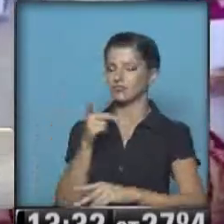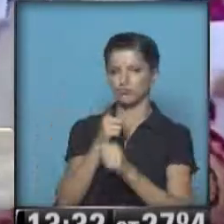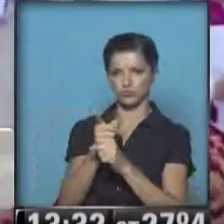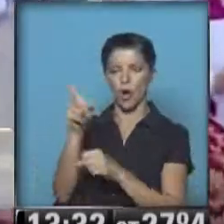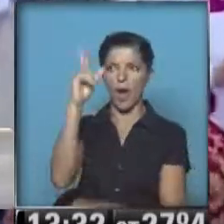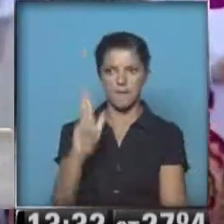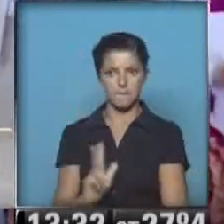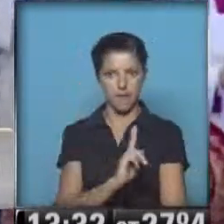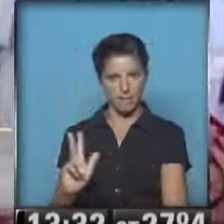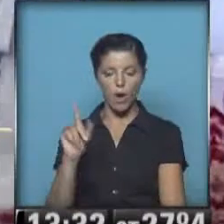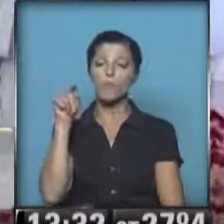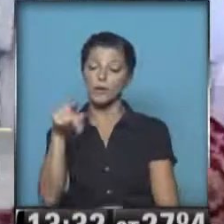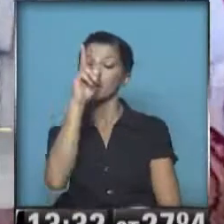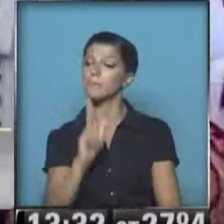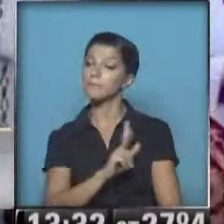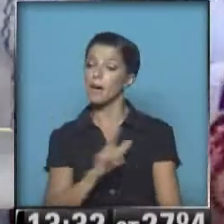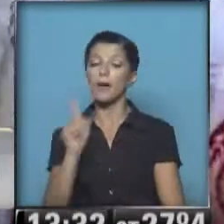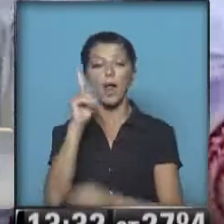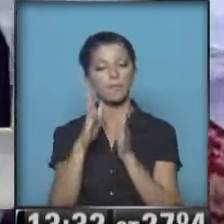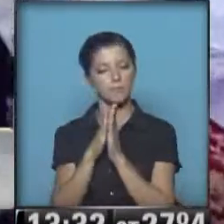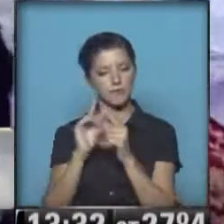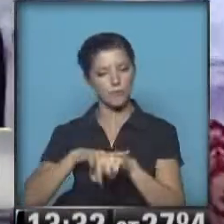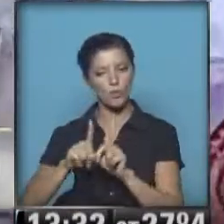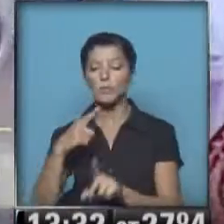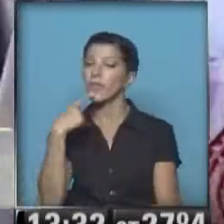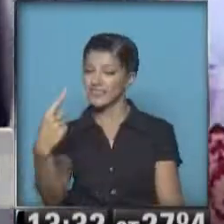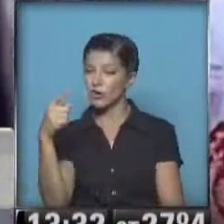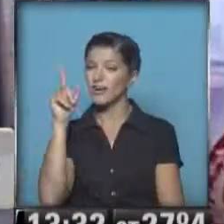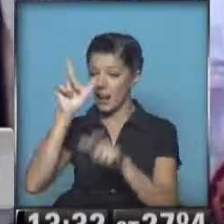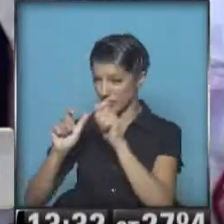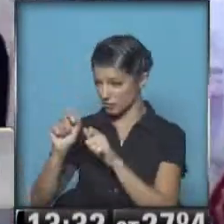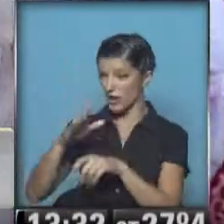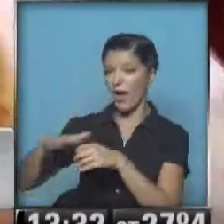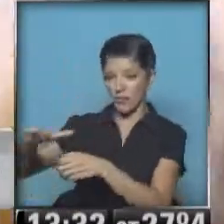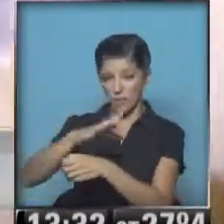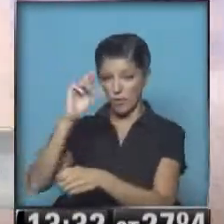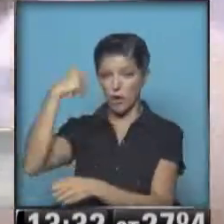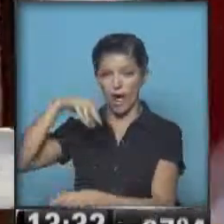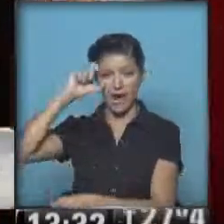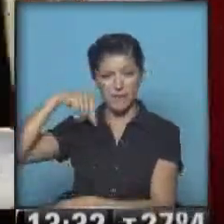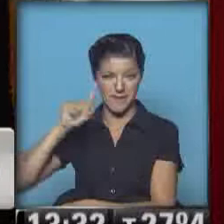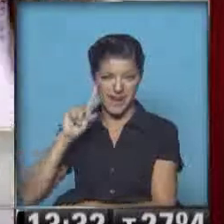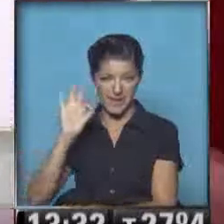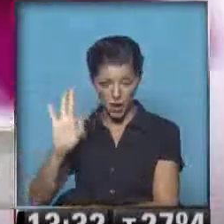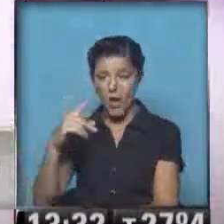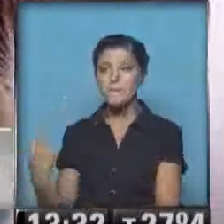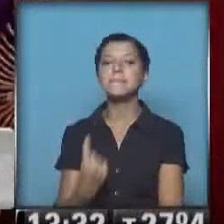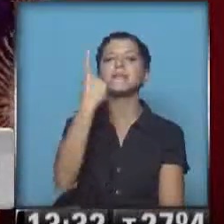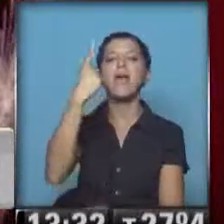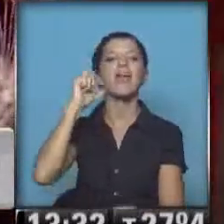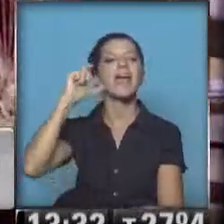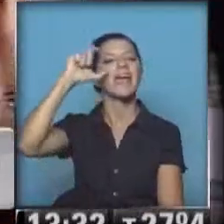el pontífice expresara durante una misa que la masacre del pueblo armenio fue el primer genocidio del siglo